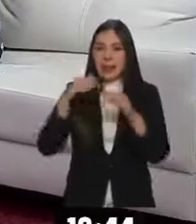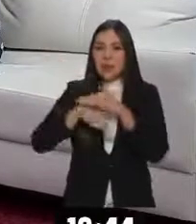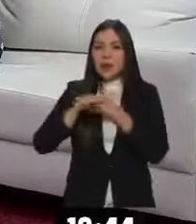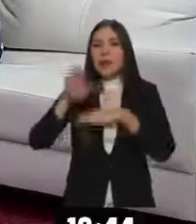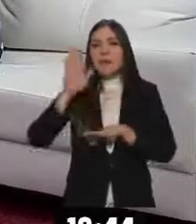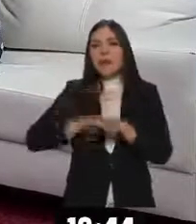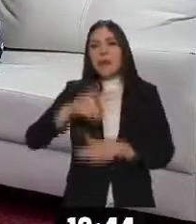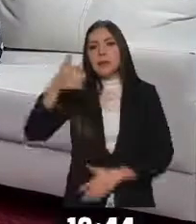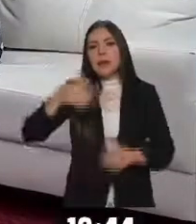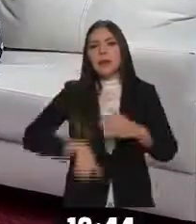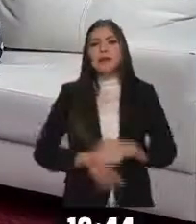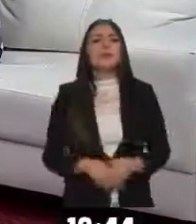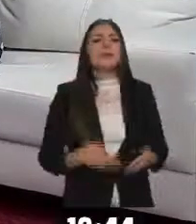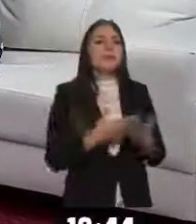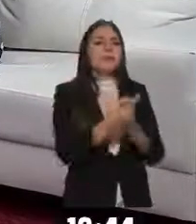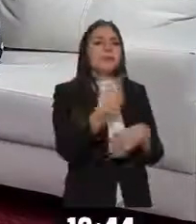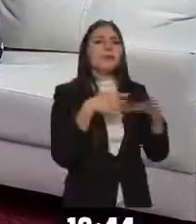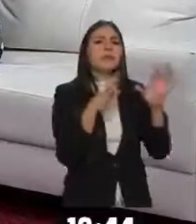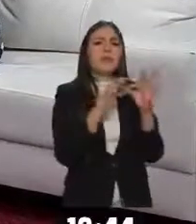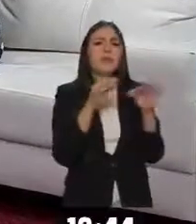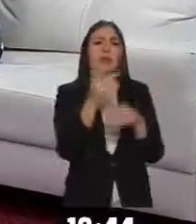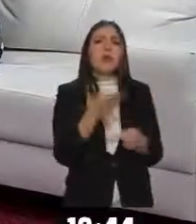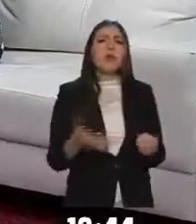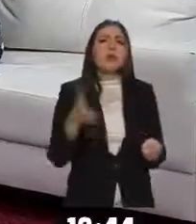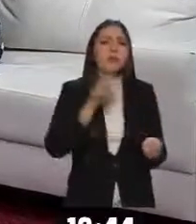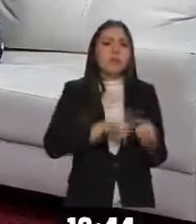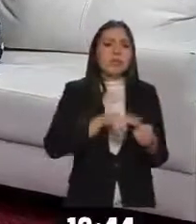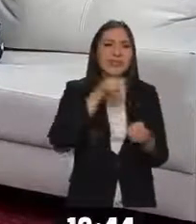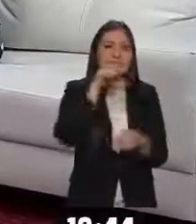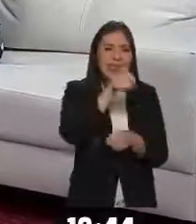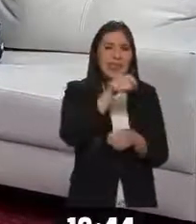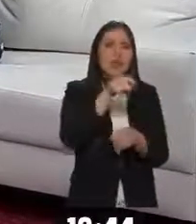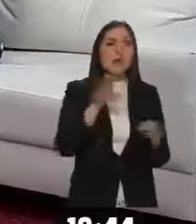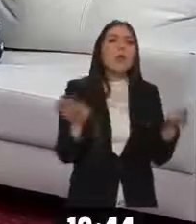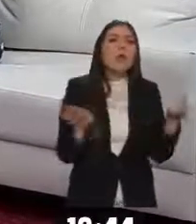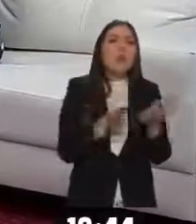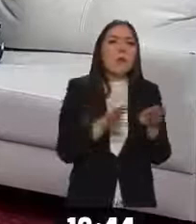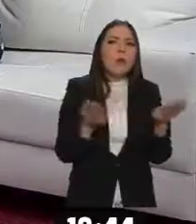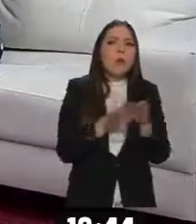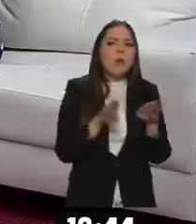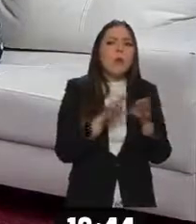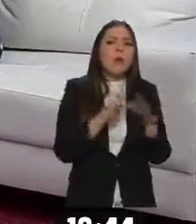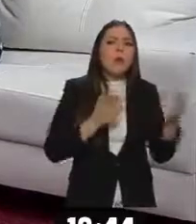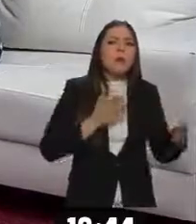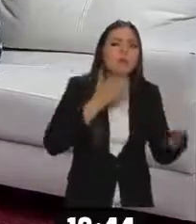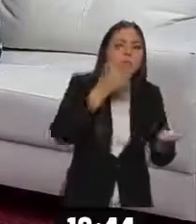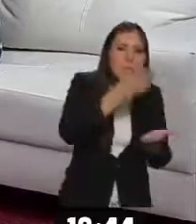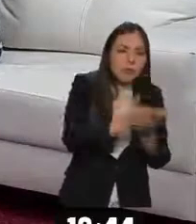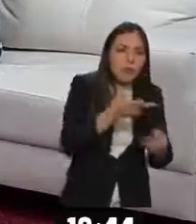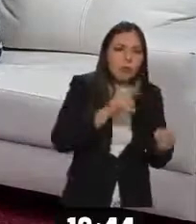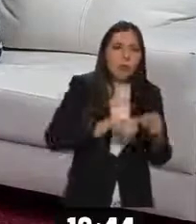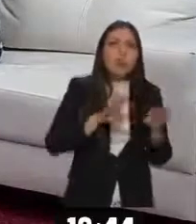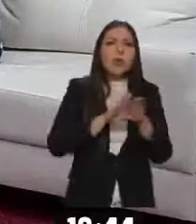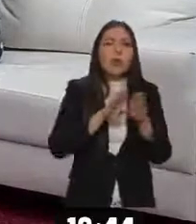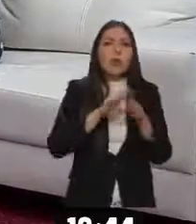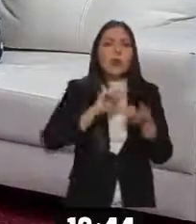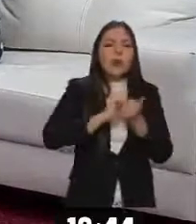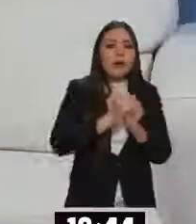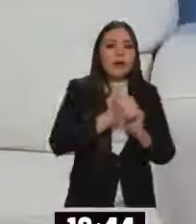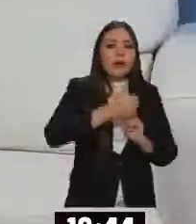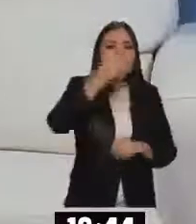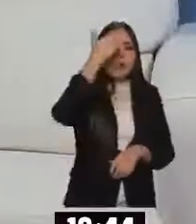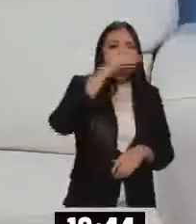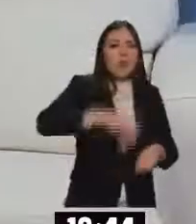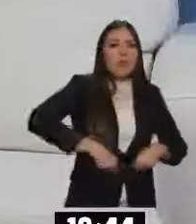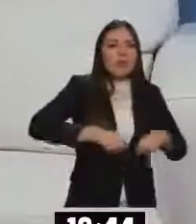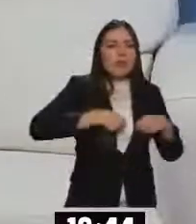el Hospital Bellevue, cómo se involucró en estas historias. Sí, Bellevue es un hospital muy especial, porque es